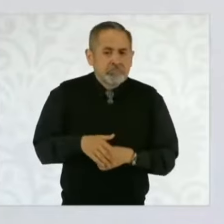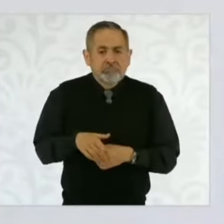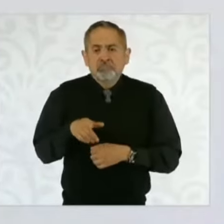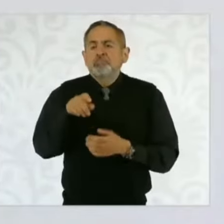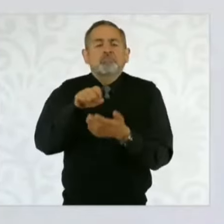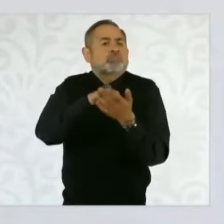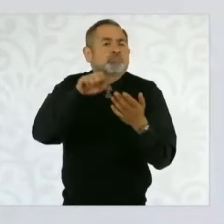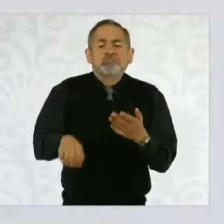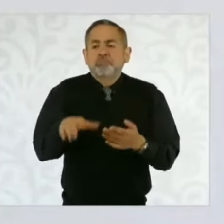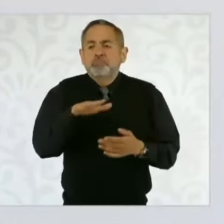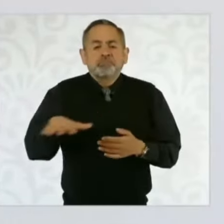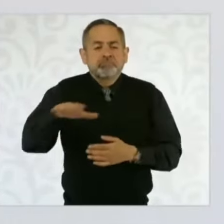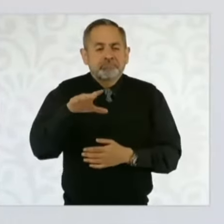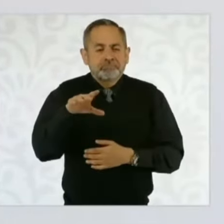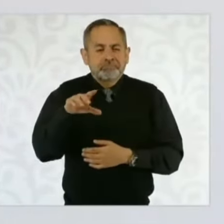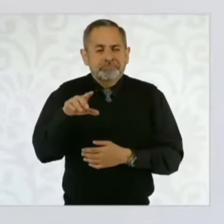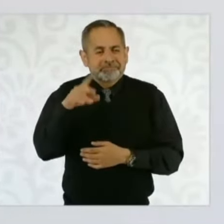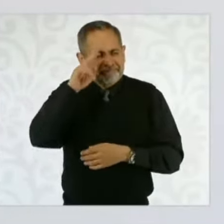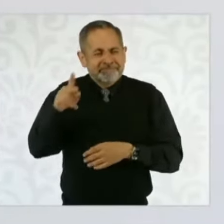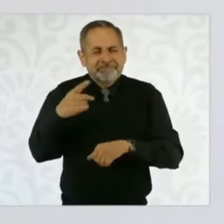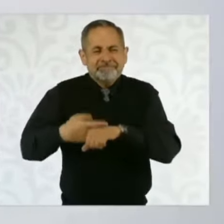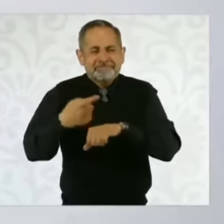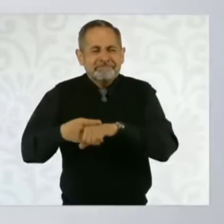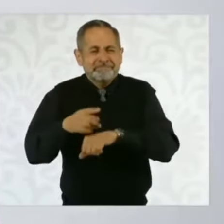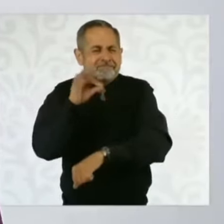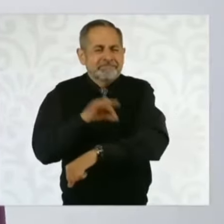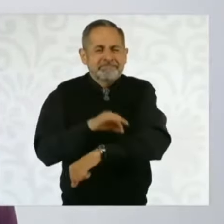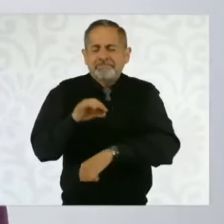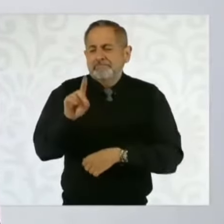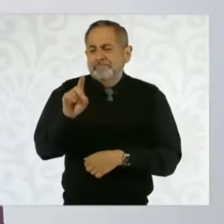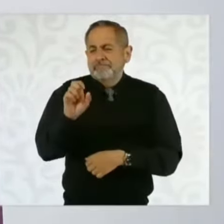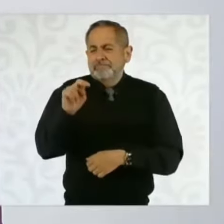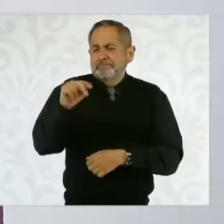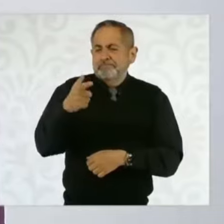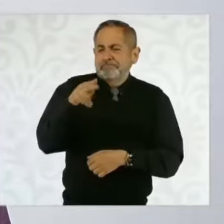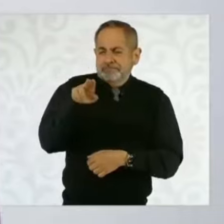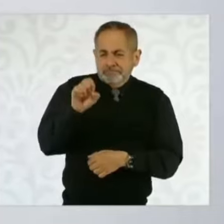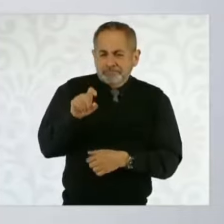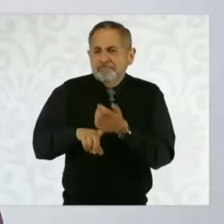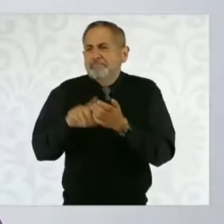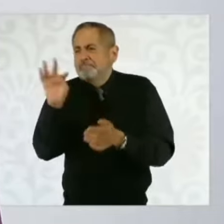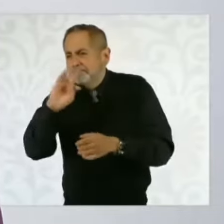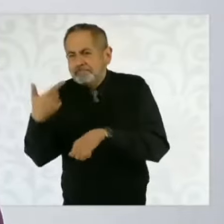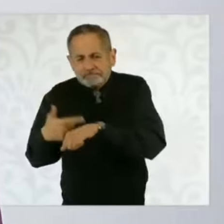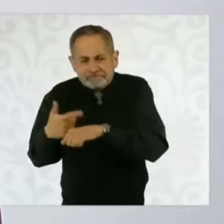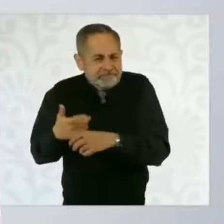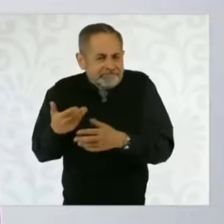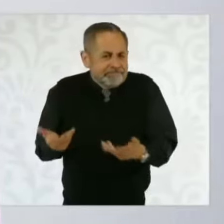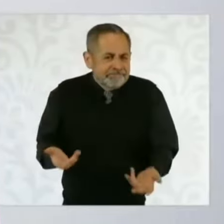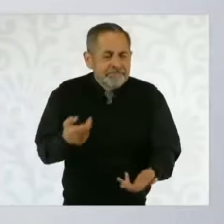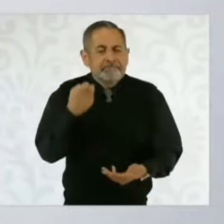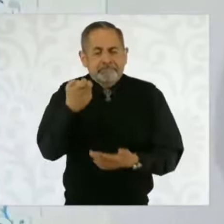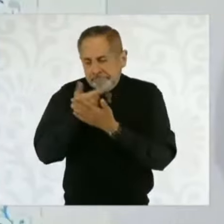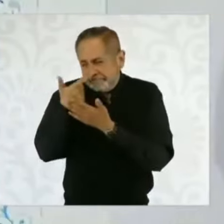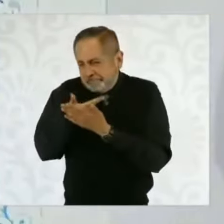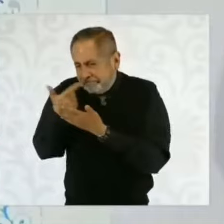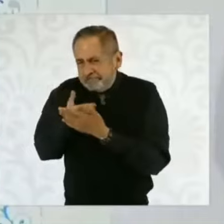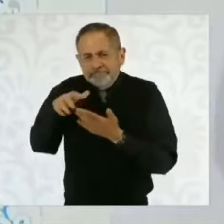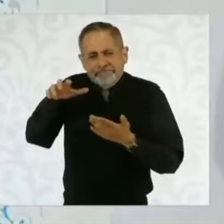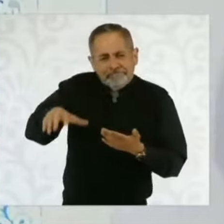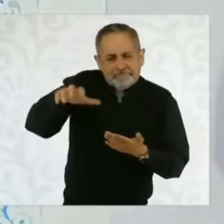dengue por ejemplo eh pueden tener posibilidad de tener dengue Entonces se hace un cuestionario general por